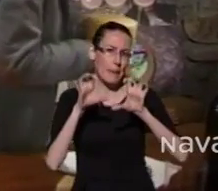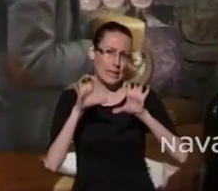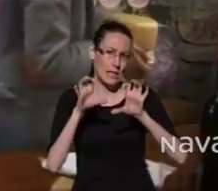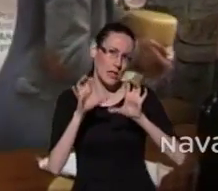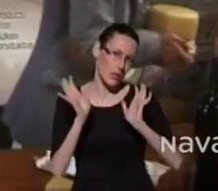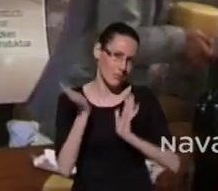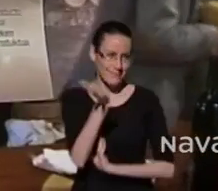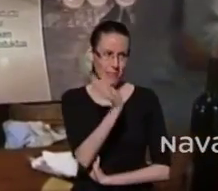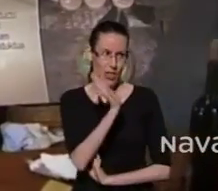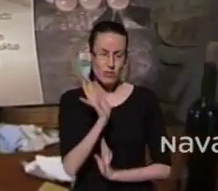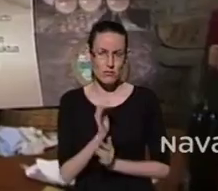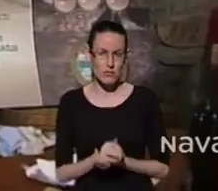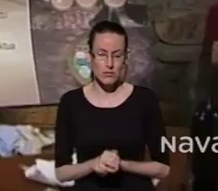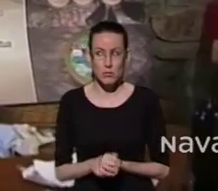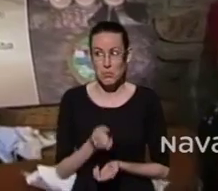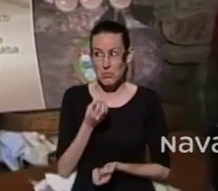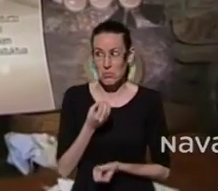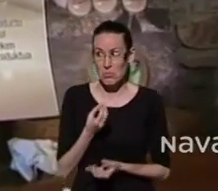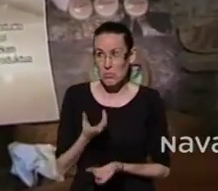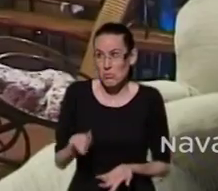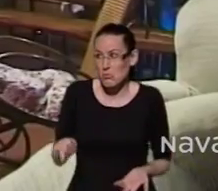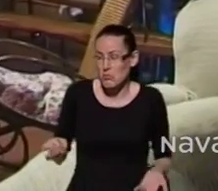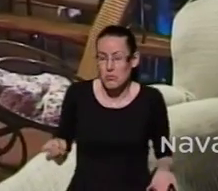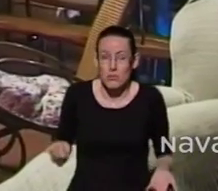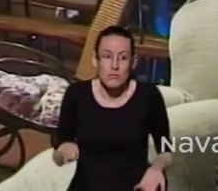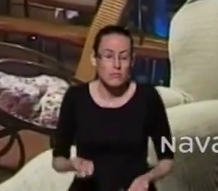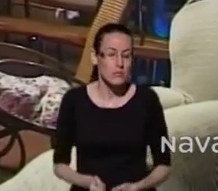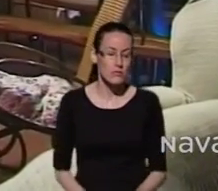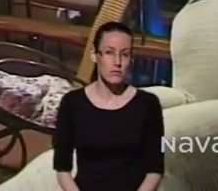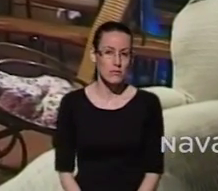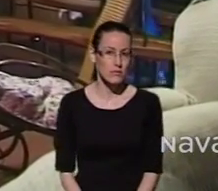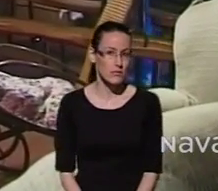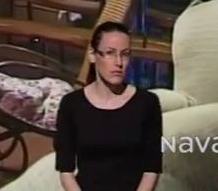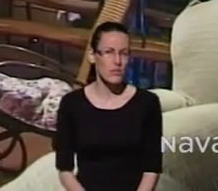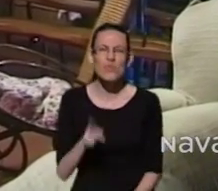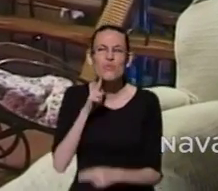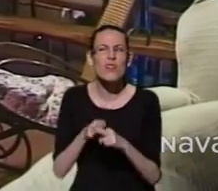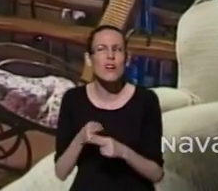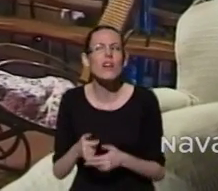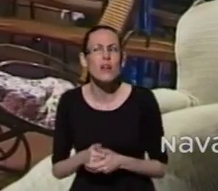adiós, bueno. ¿Eh? Adiós. Bueno. No sé yo, pero... ¿Cómo has dicho que te llamabas?